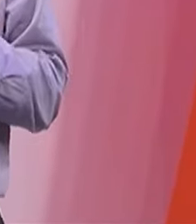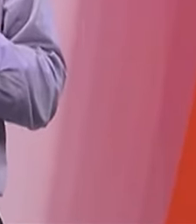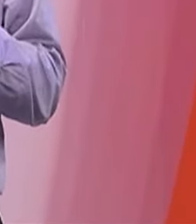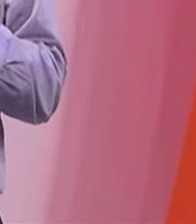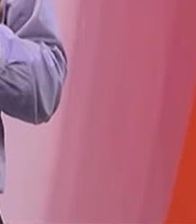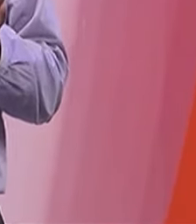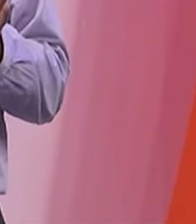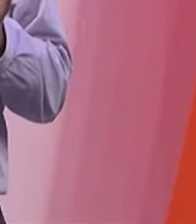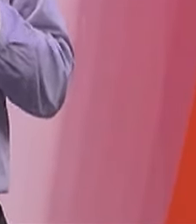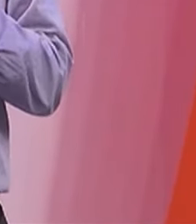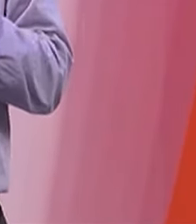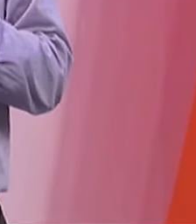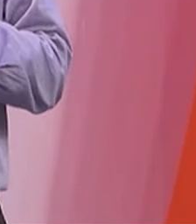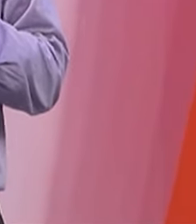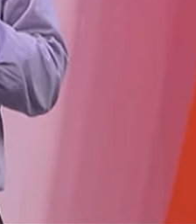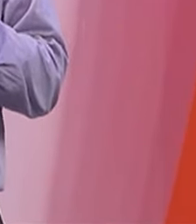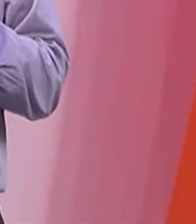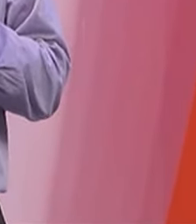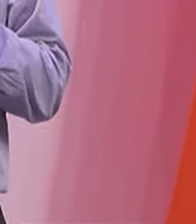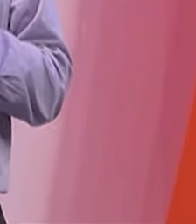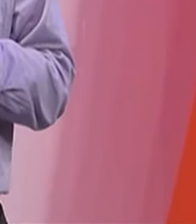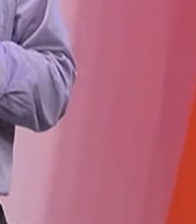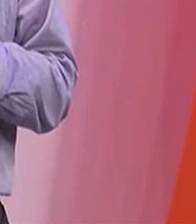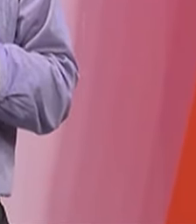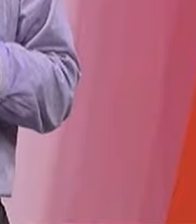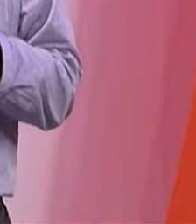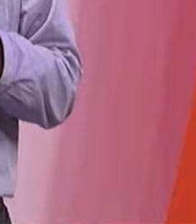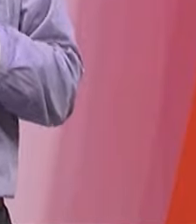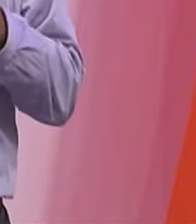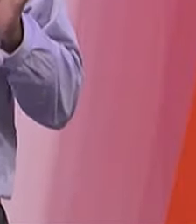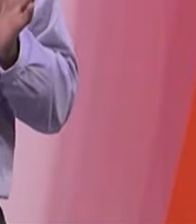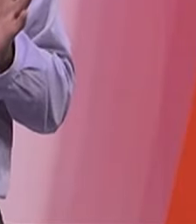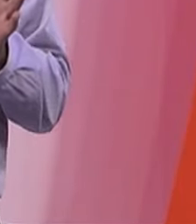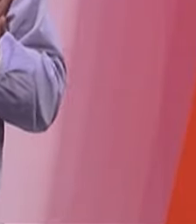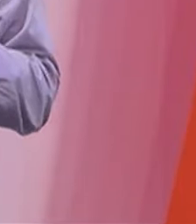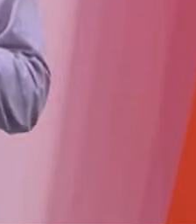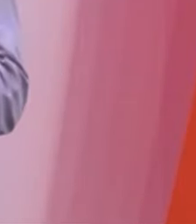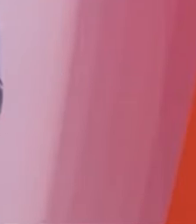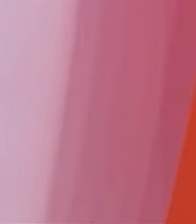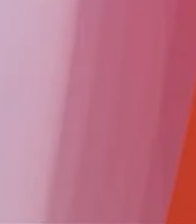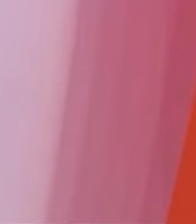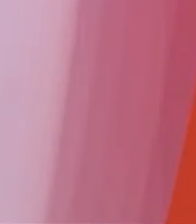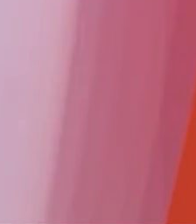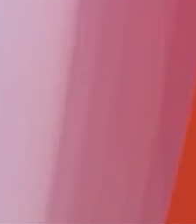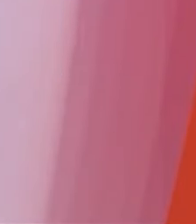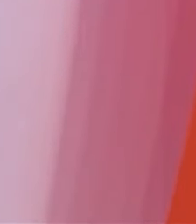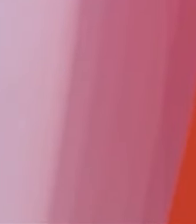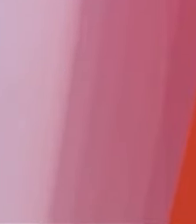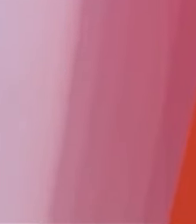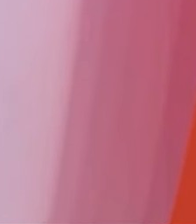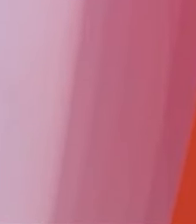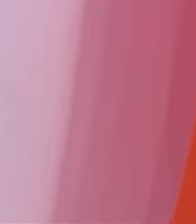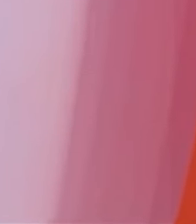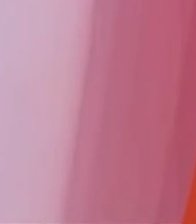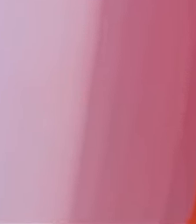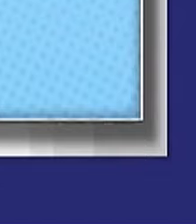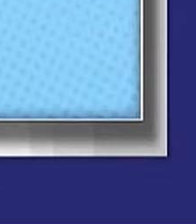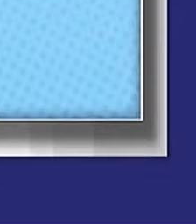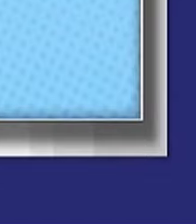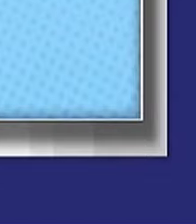partes de signos de puntuación, acentuación de palabras, nada. Entonces es mucho más sencillo, lo que tenemos es que